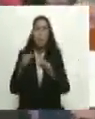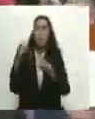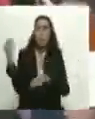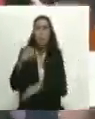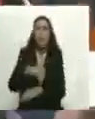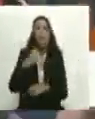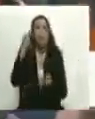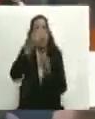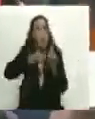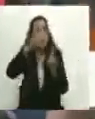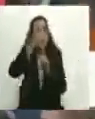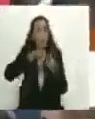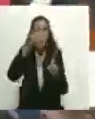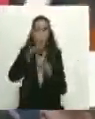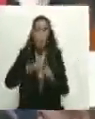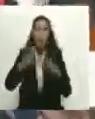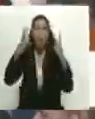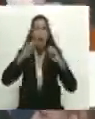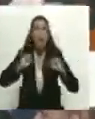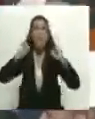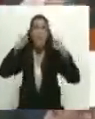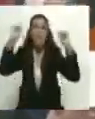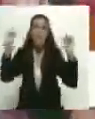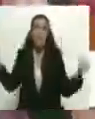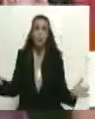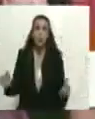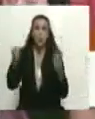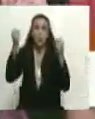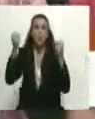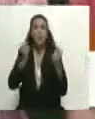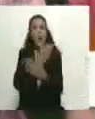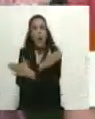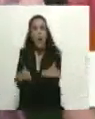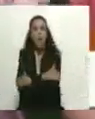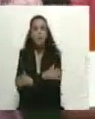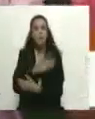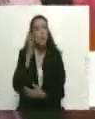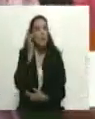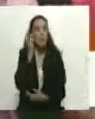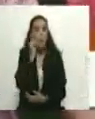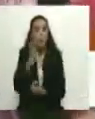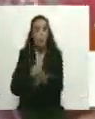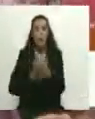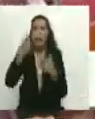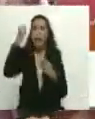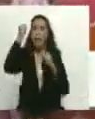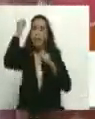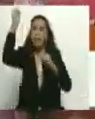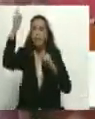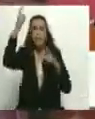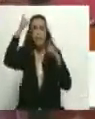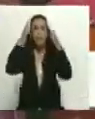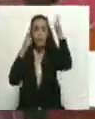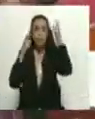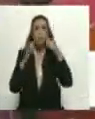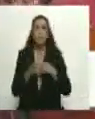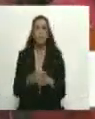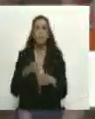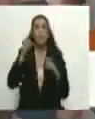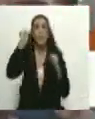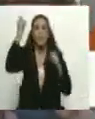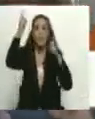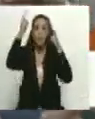en la batalla, en la victoria popular. Un gran abrazo, hermanos y hermanas. ¡Que viva Chávez! ¡Que viva la